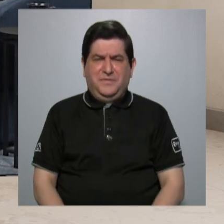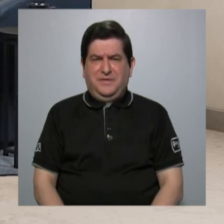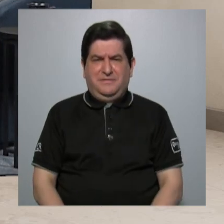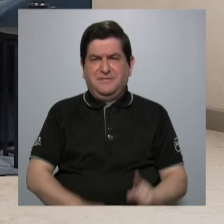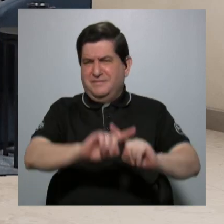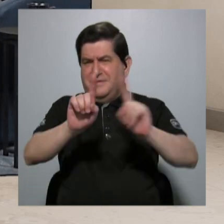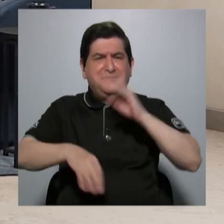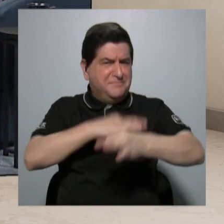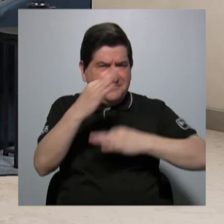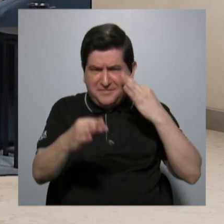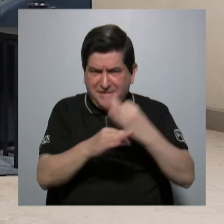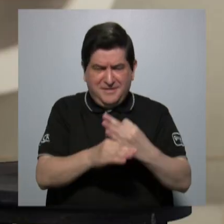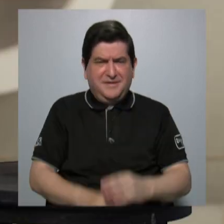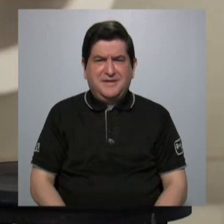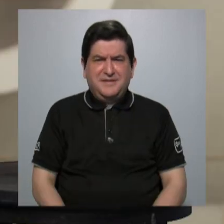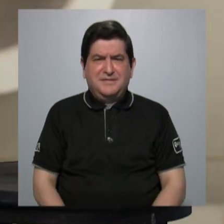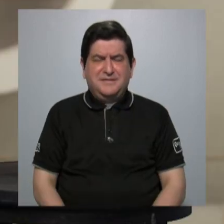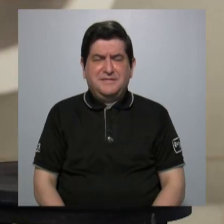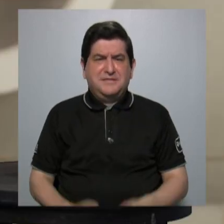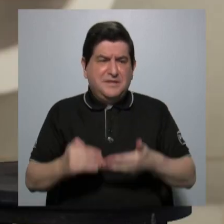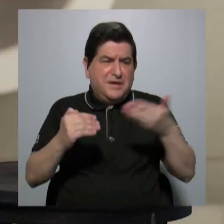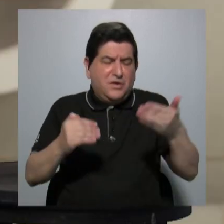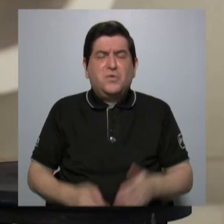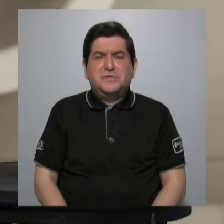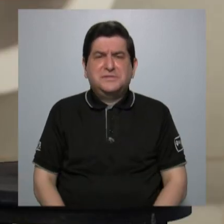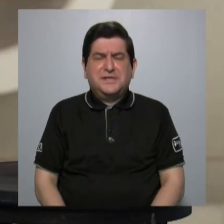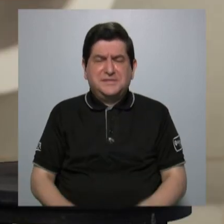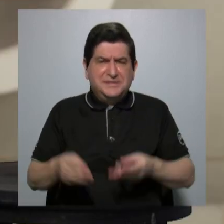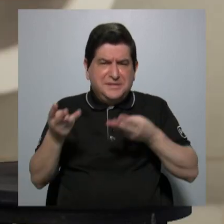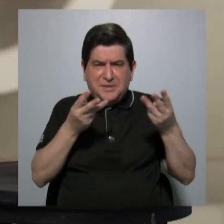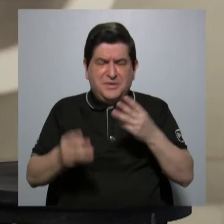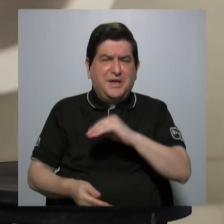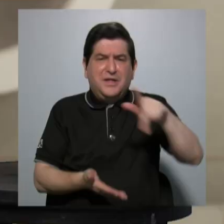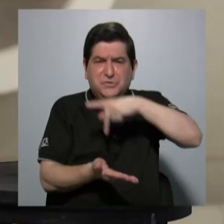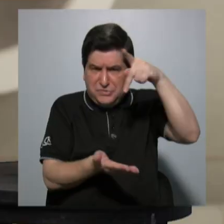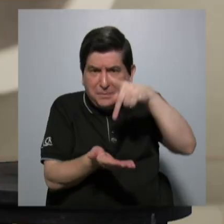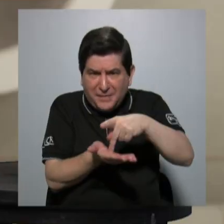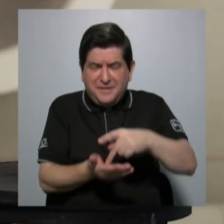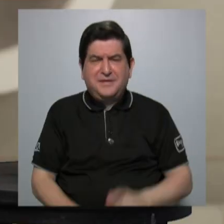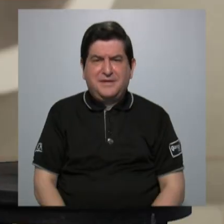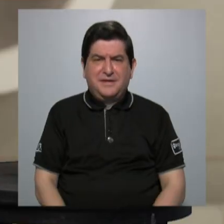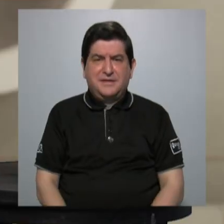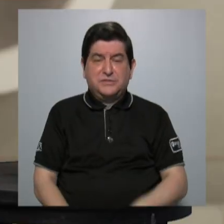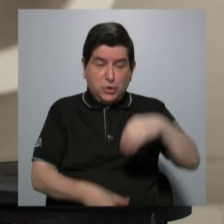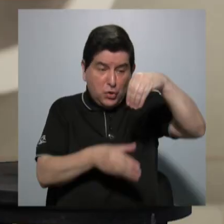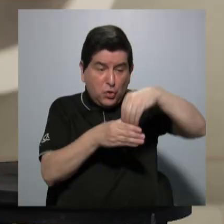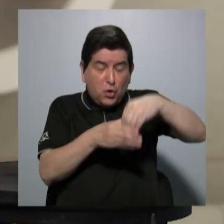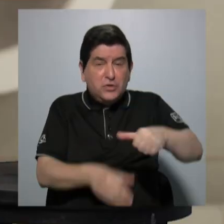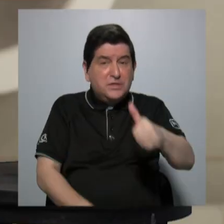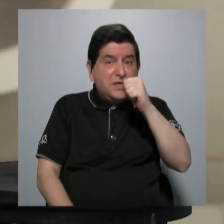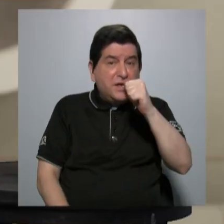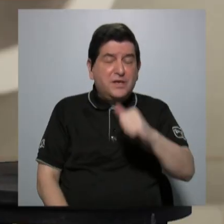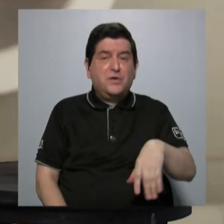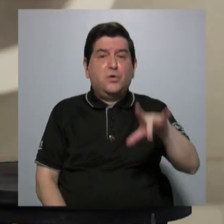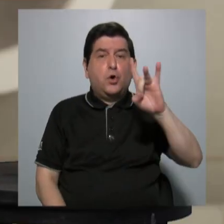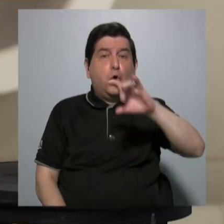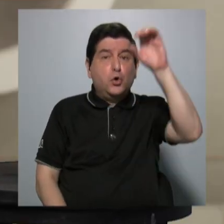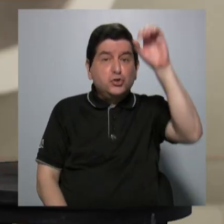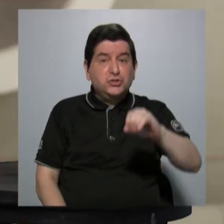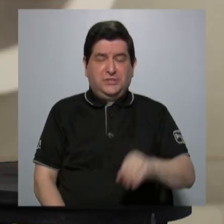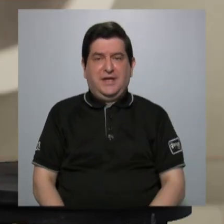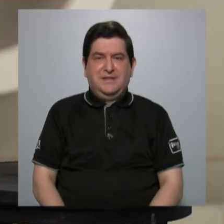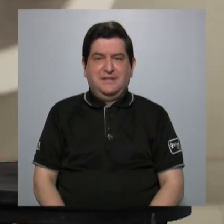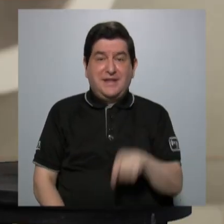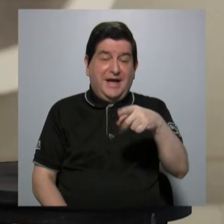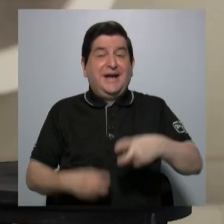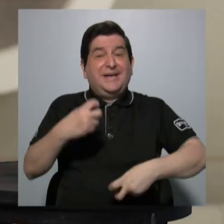frijoles, carne, etcétera, lo que son de los mercados, de los parques, todo esto tiene un contenido de agua del 80%, los